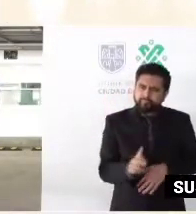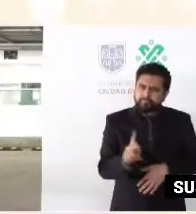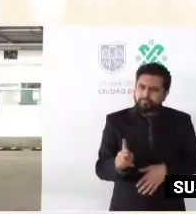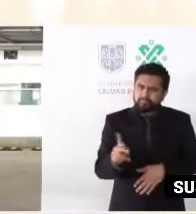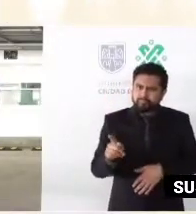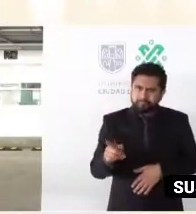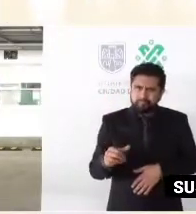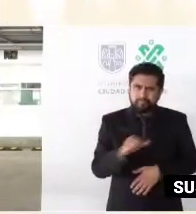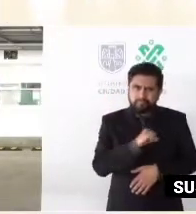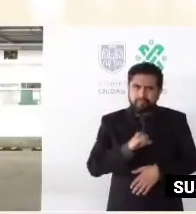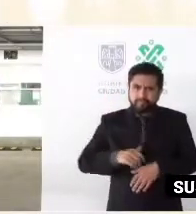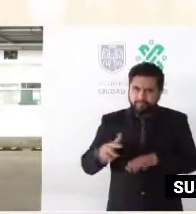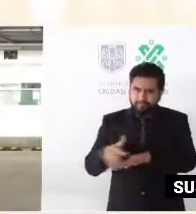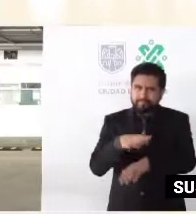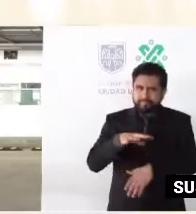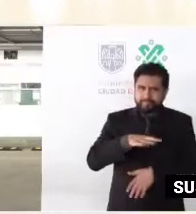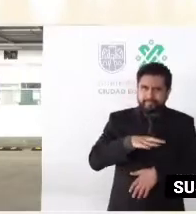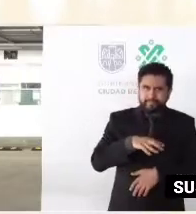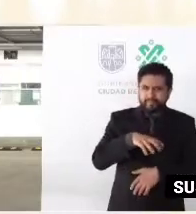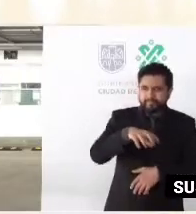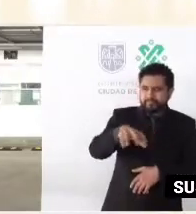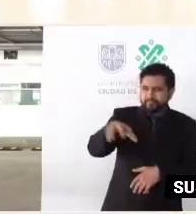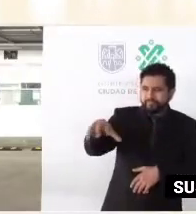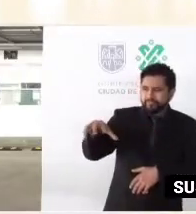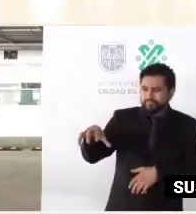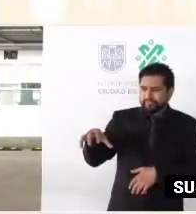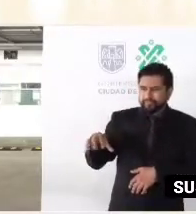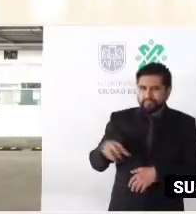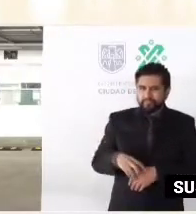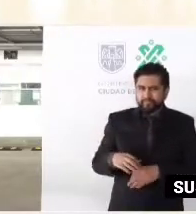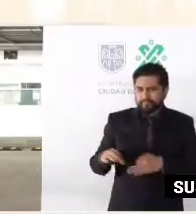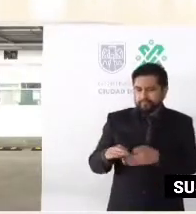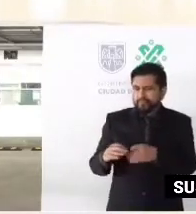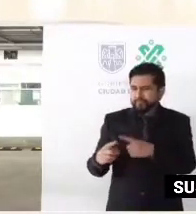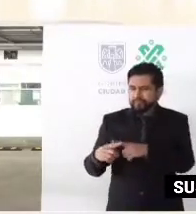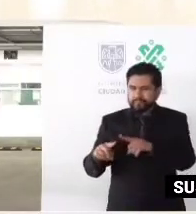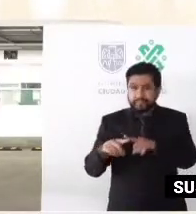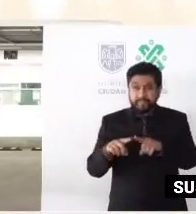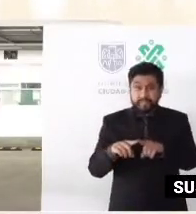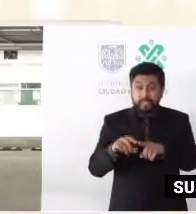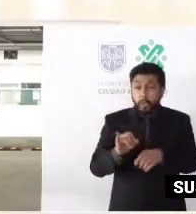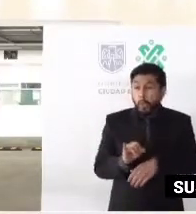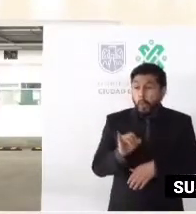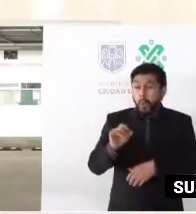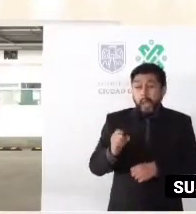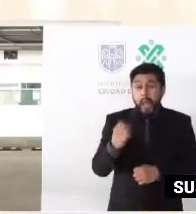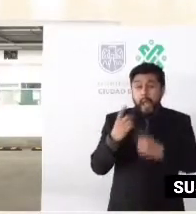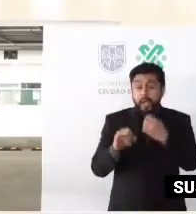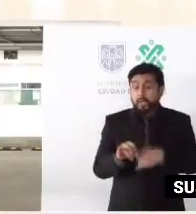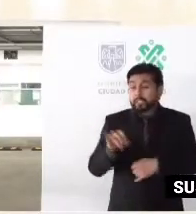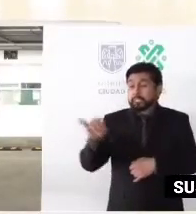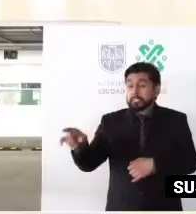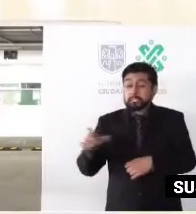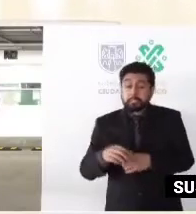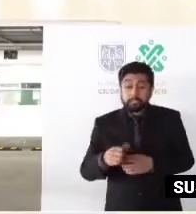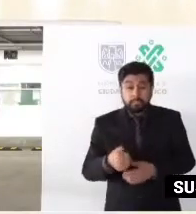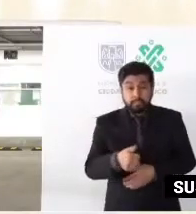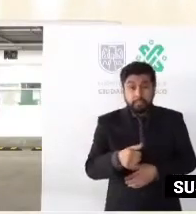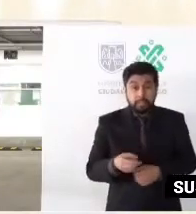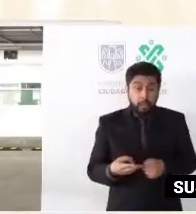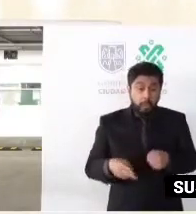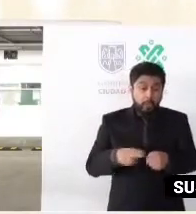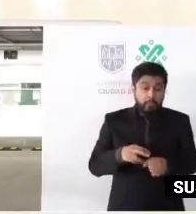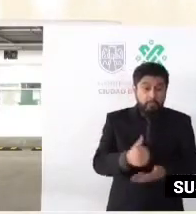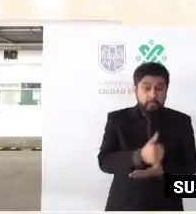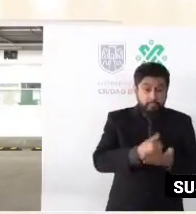de Tlalpan, fundamentalmente, porque San Pedro pues ya queda más cerca de los hospitales que están en la parte baja de la